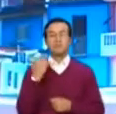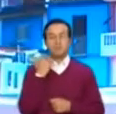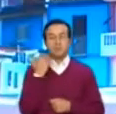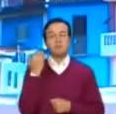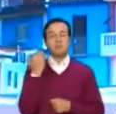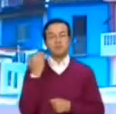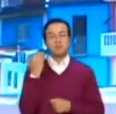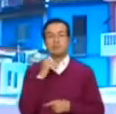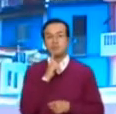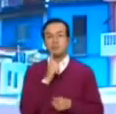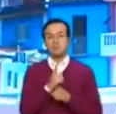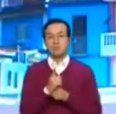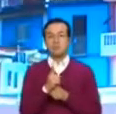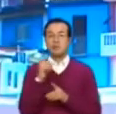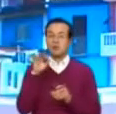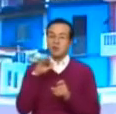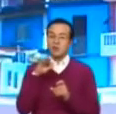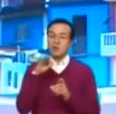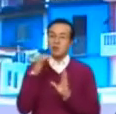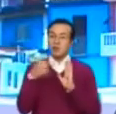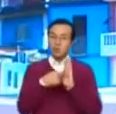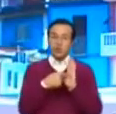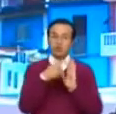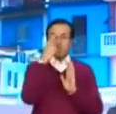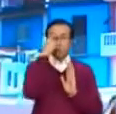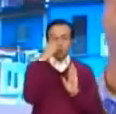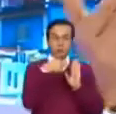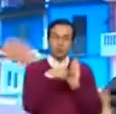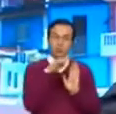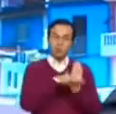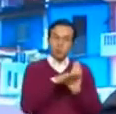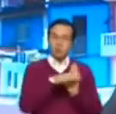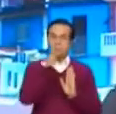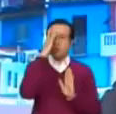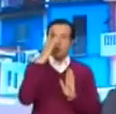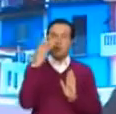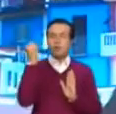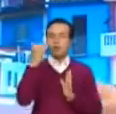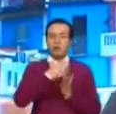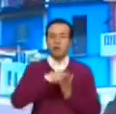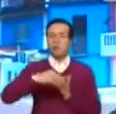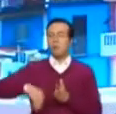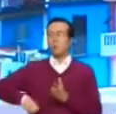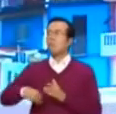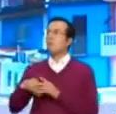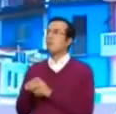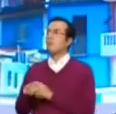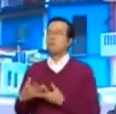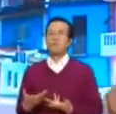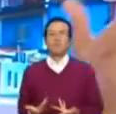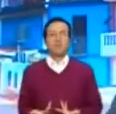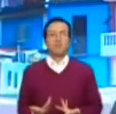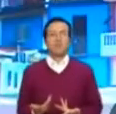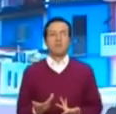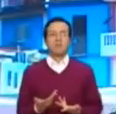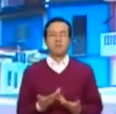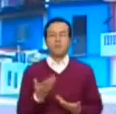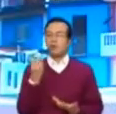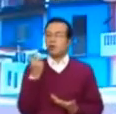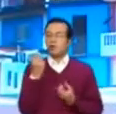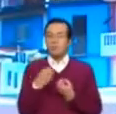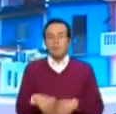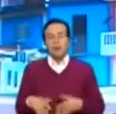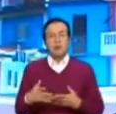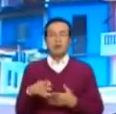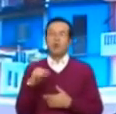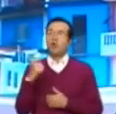que el Estado está recibiendo menos impuestos y, por lo tanto, un Estado está dedicando menos capacidad de recursos a obras de infraestructura, a educación